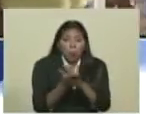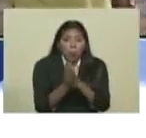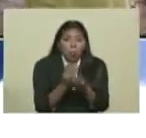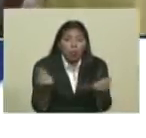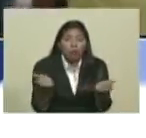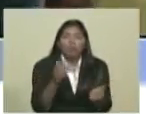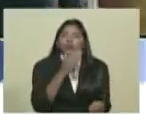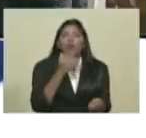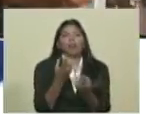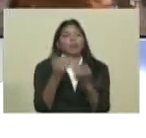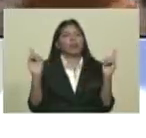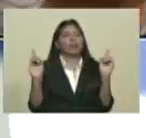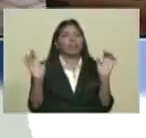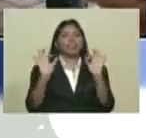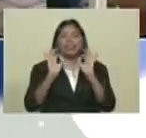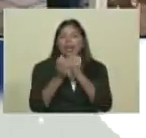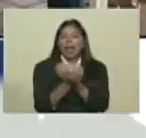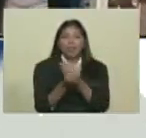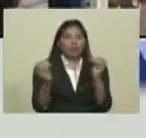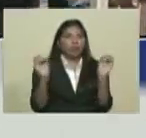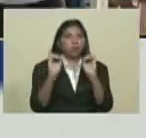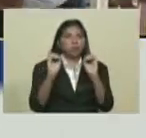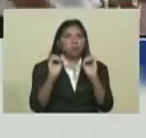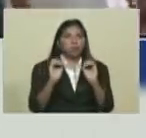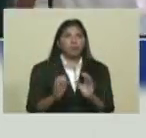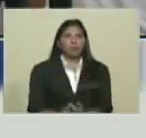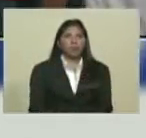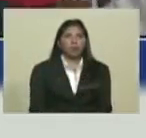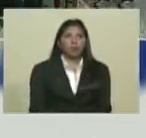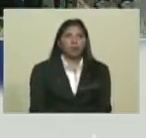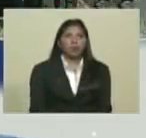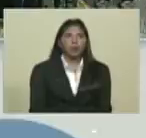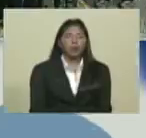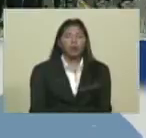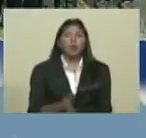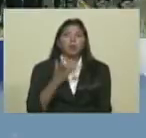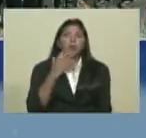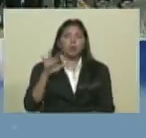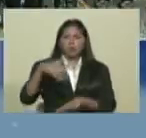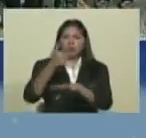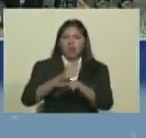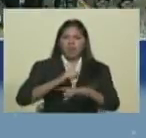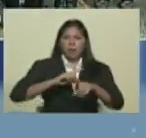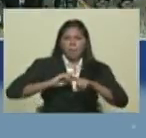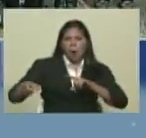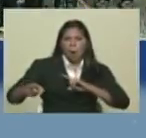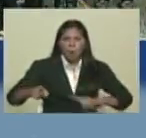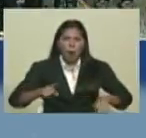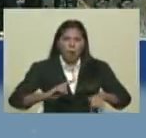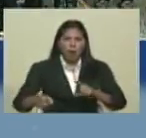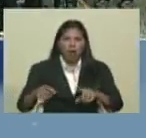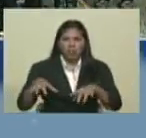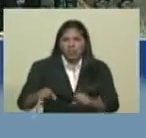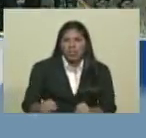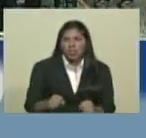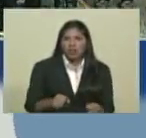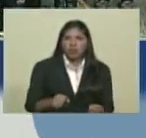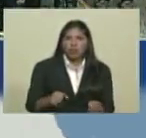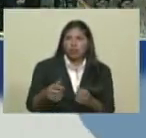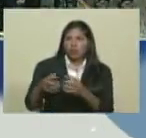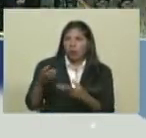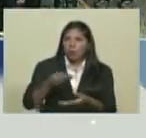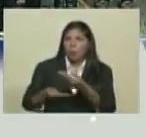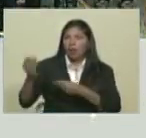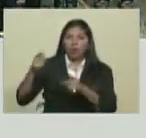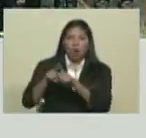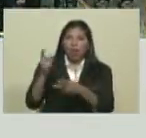democracia en Venezuela, hubieran impuesto algún régimen autoritario, opresivo, vendepatria, entreguista, ¿no?